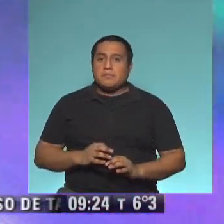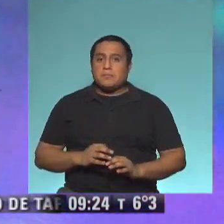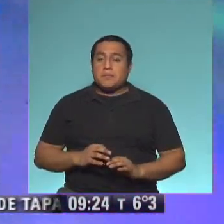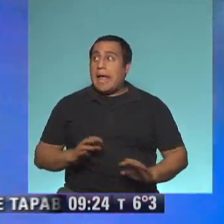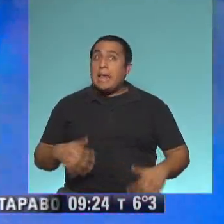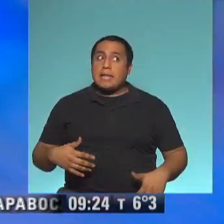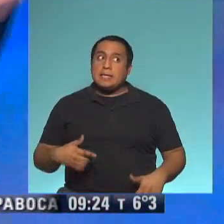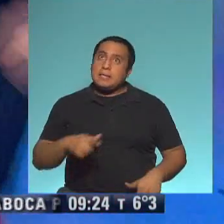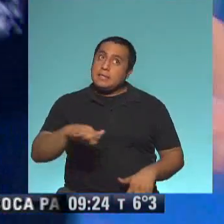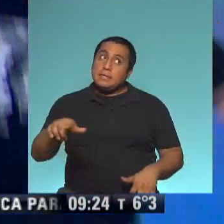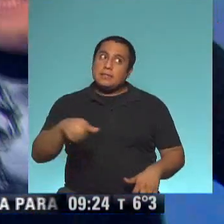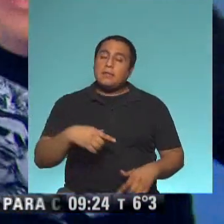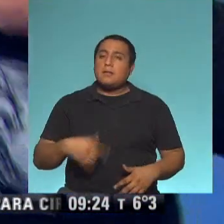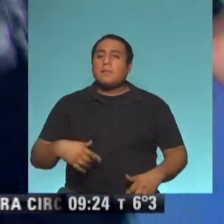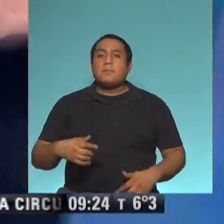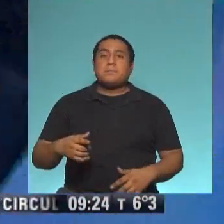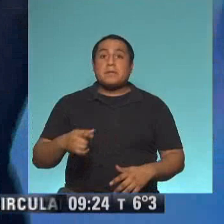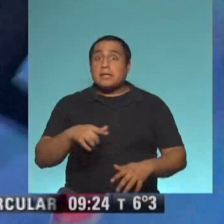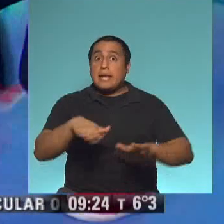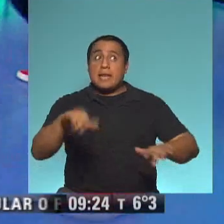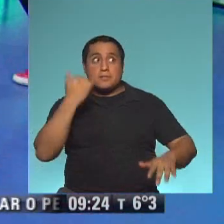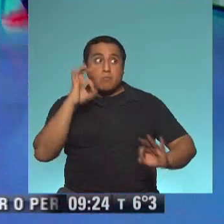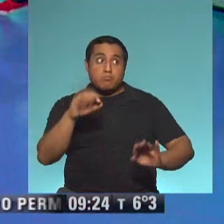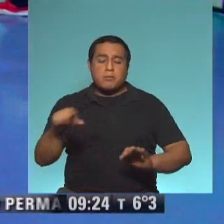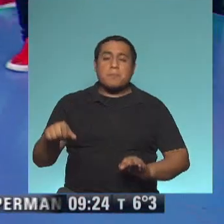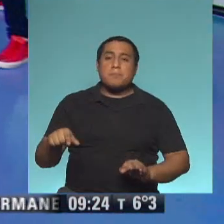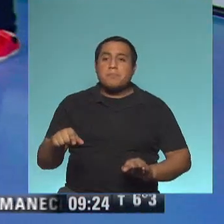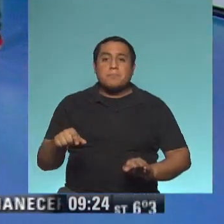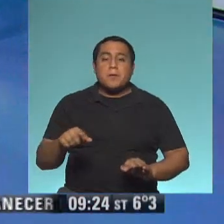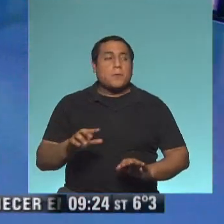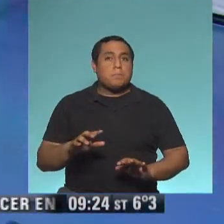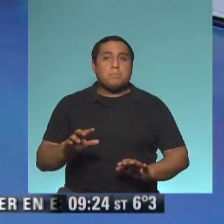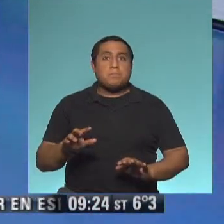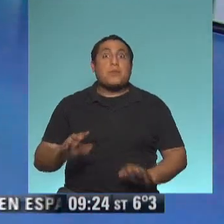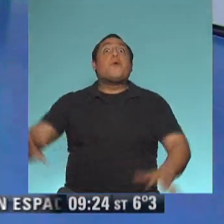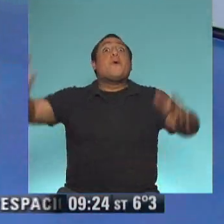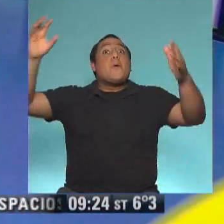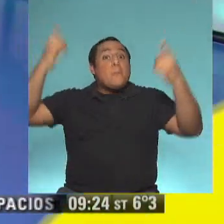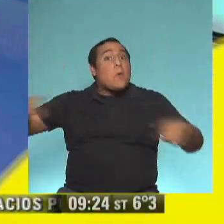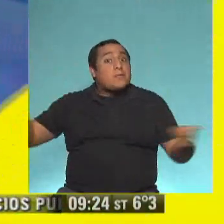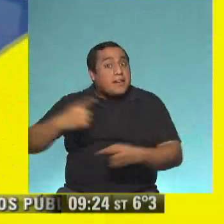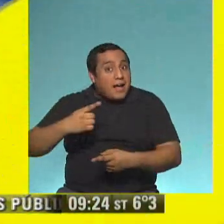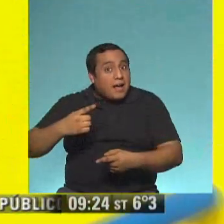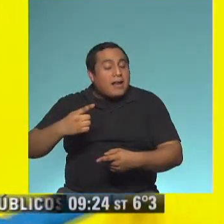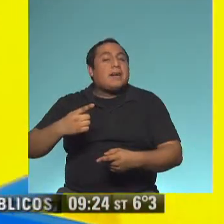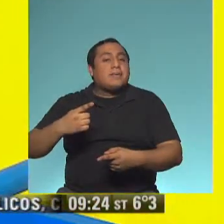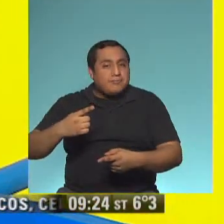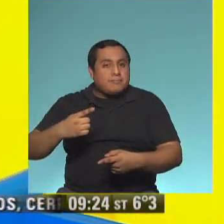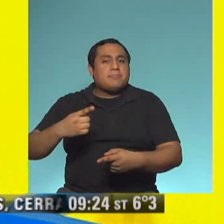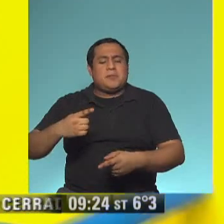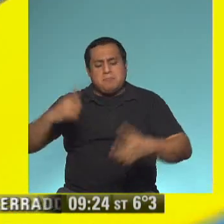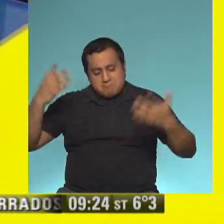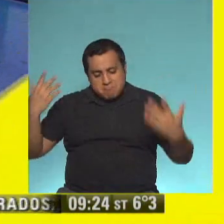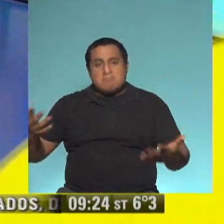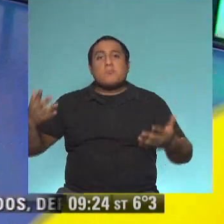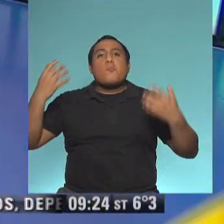Dale, que están ahí. Estamos preparados, estamos preparados. Sí, están ahí, están ahí, están ahí, están ahí. A ver, a ver. ¡Música, maestro! ¡Música, maestro!